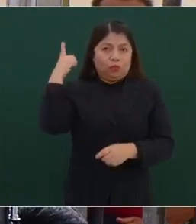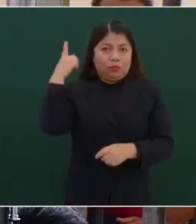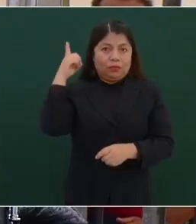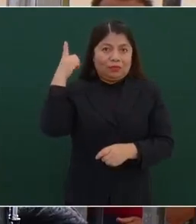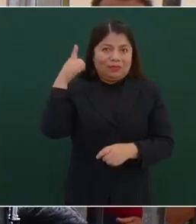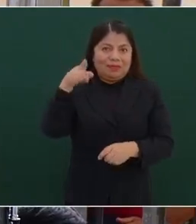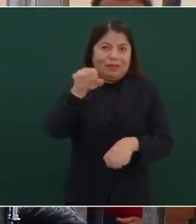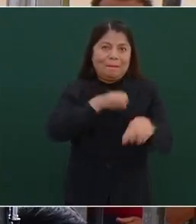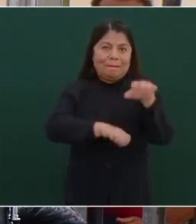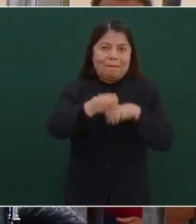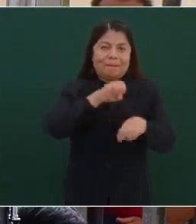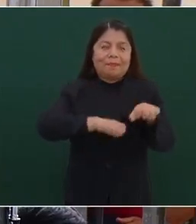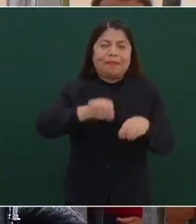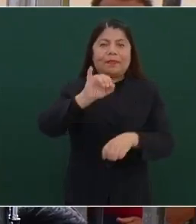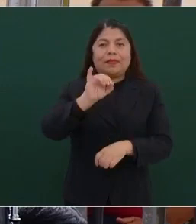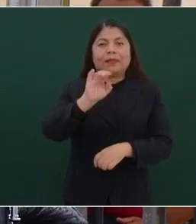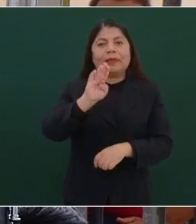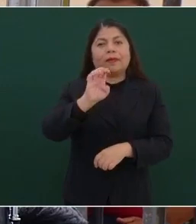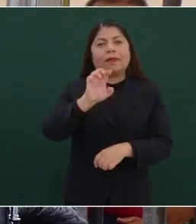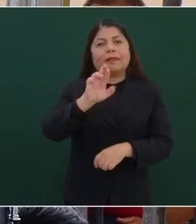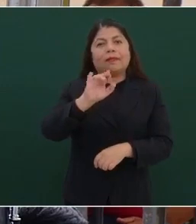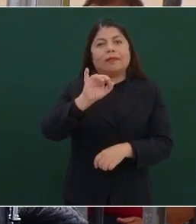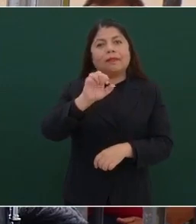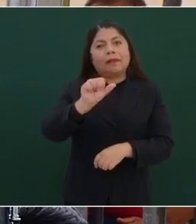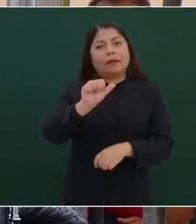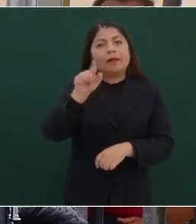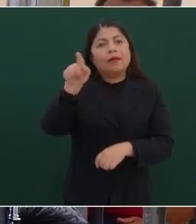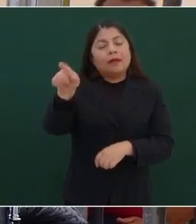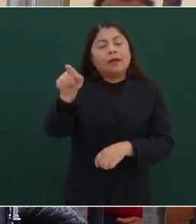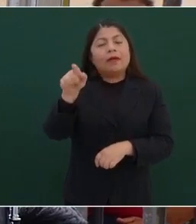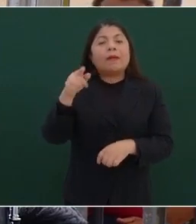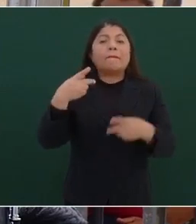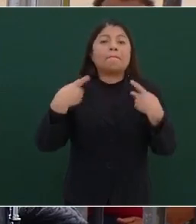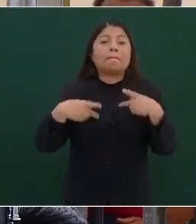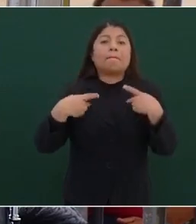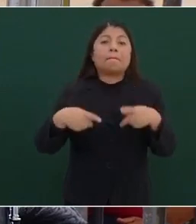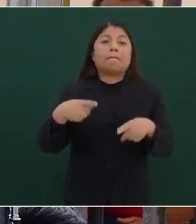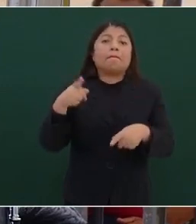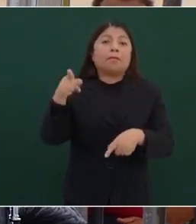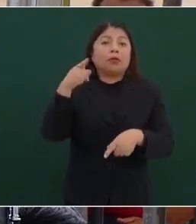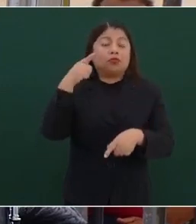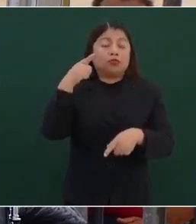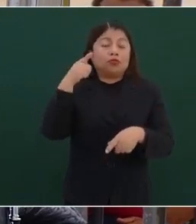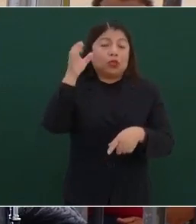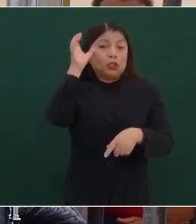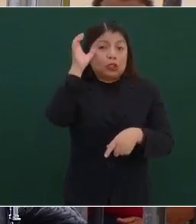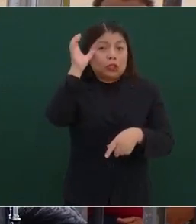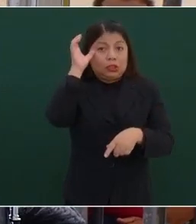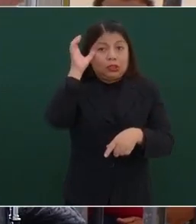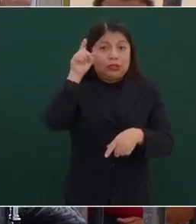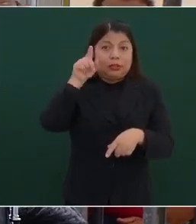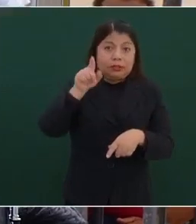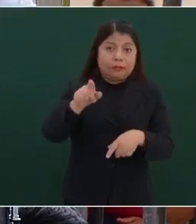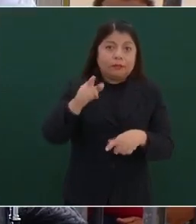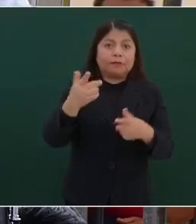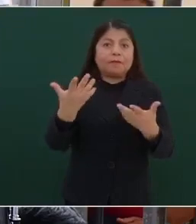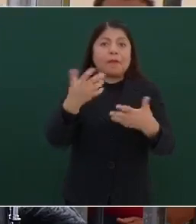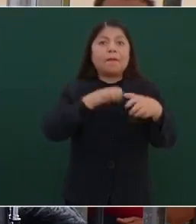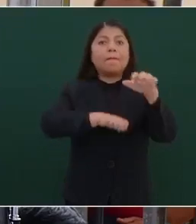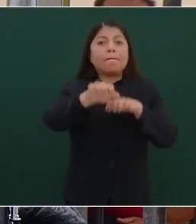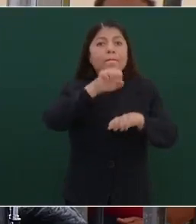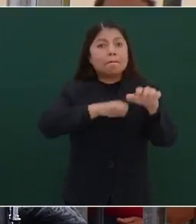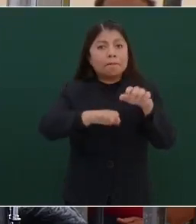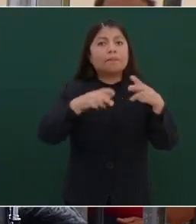es con capital chino, contrata empresas mexicanas, la CFE sí le paga a la empresa con toda la